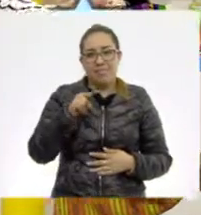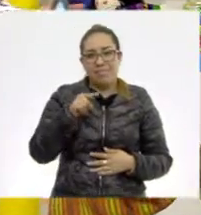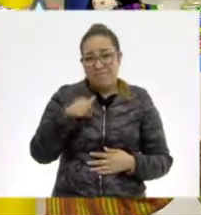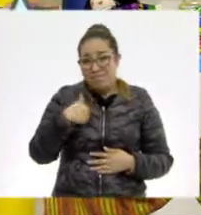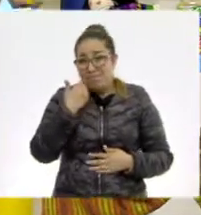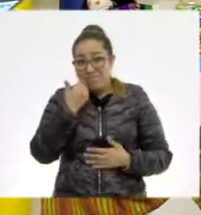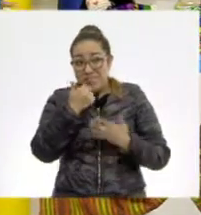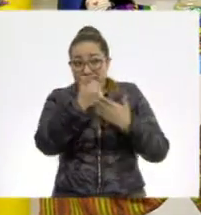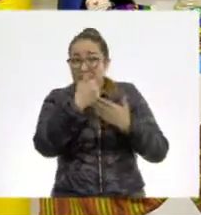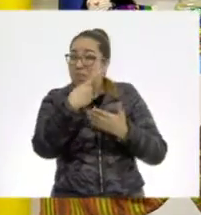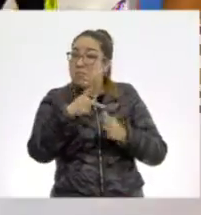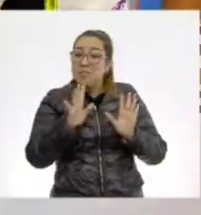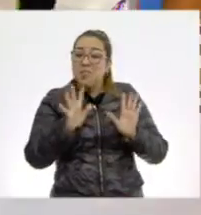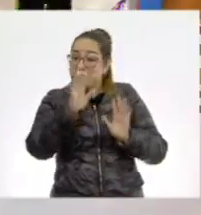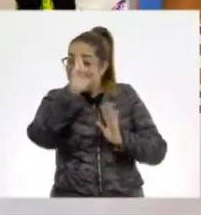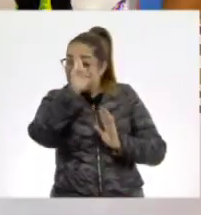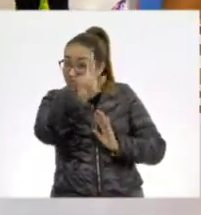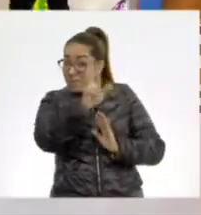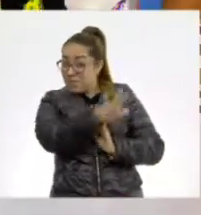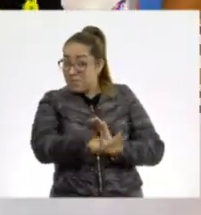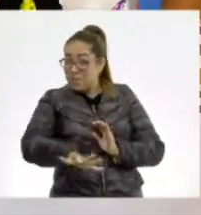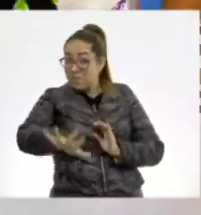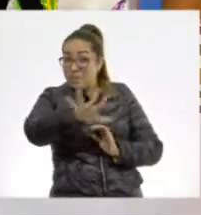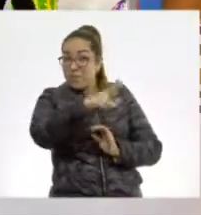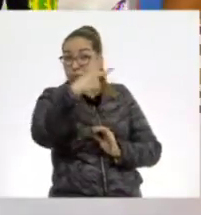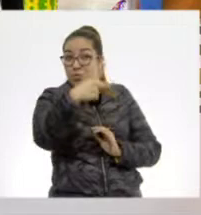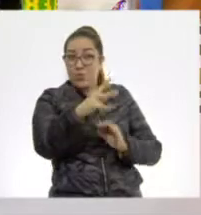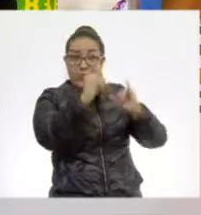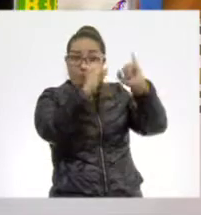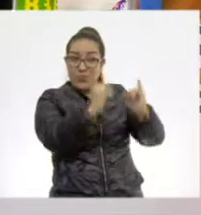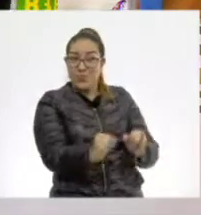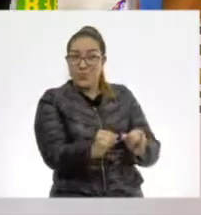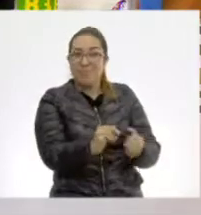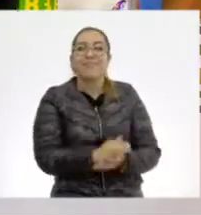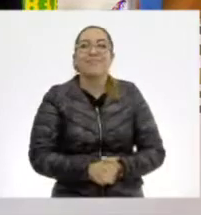pero es tu espacio personal. Sí, es cierto, es mi espacio.